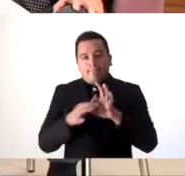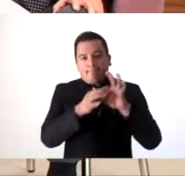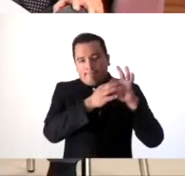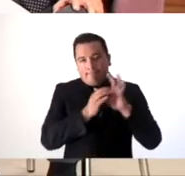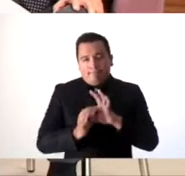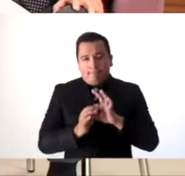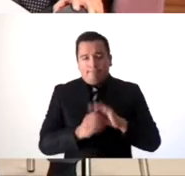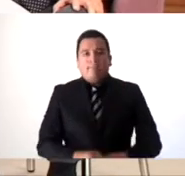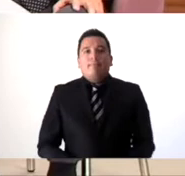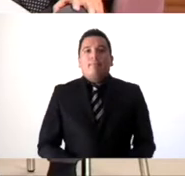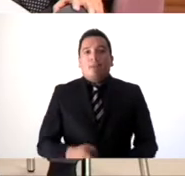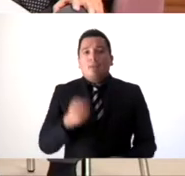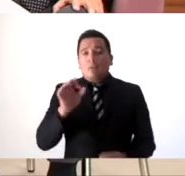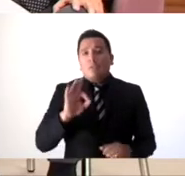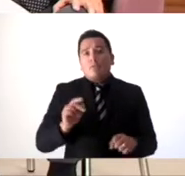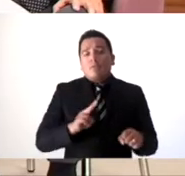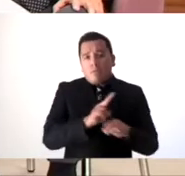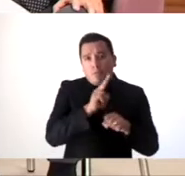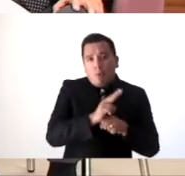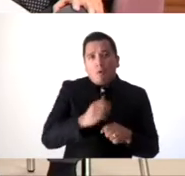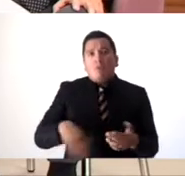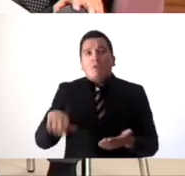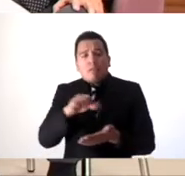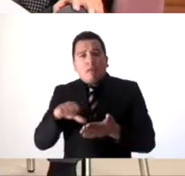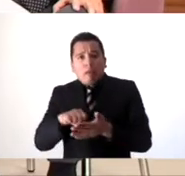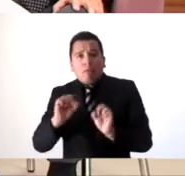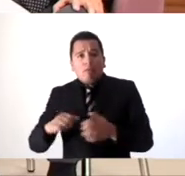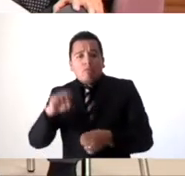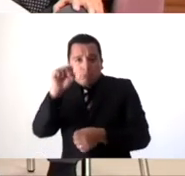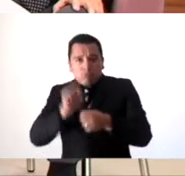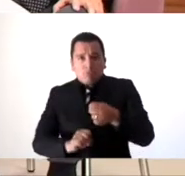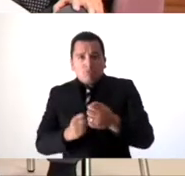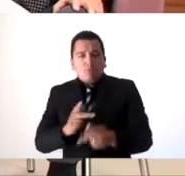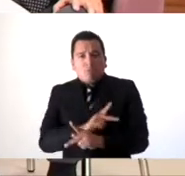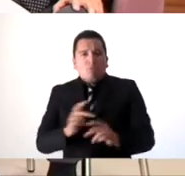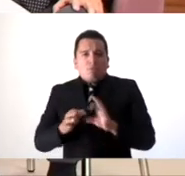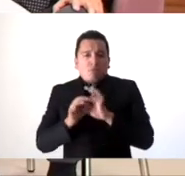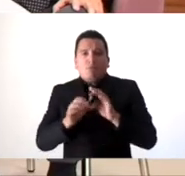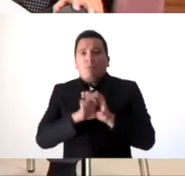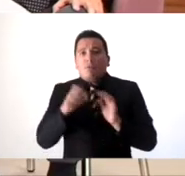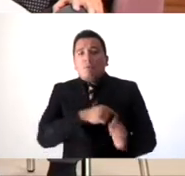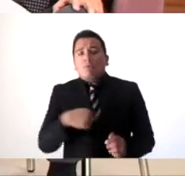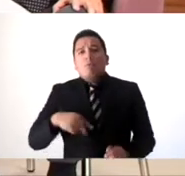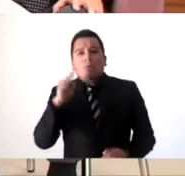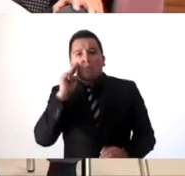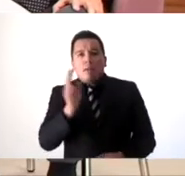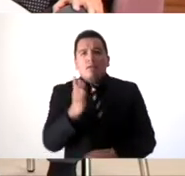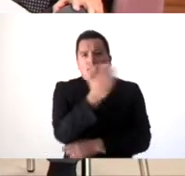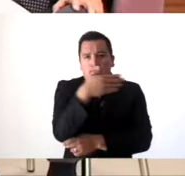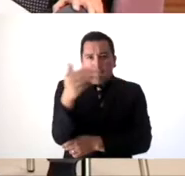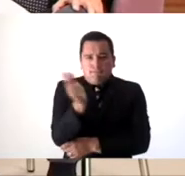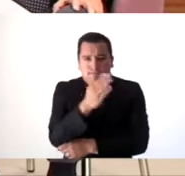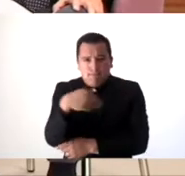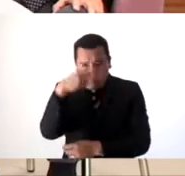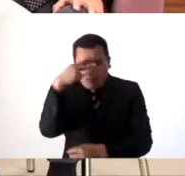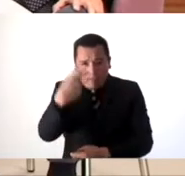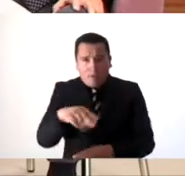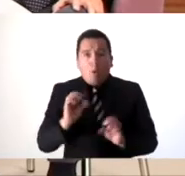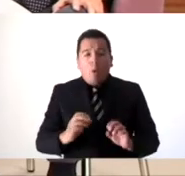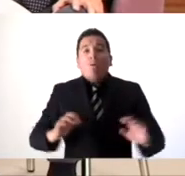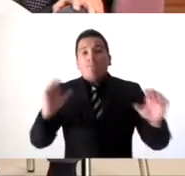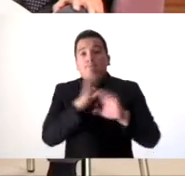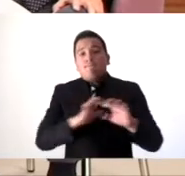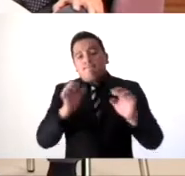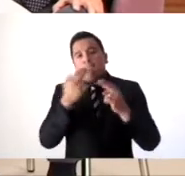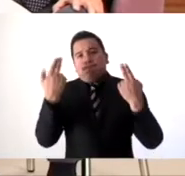estar unificada. Ahí sí, siendo del norte, del centro, del sur, por ejemplo, cuando vemos la bandera nacional, cuando cantamos nuestro